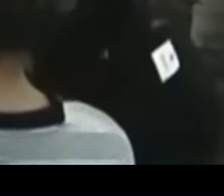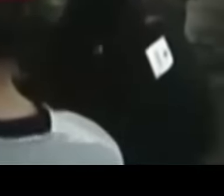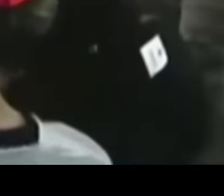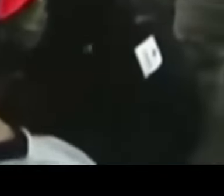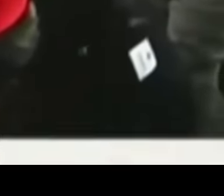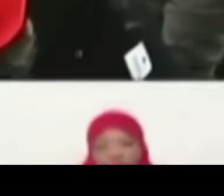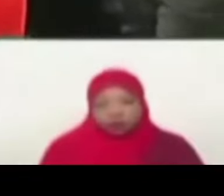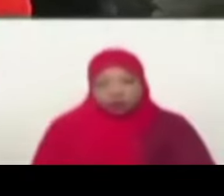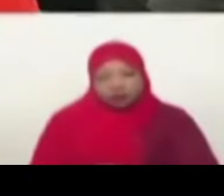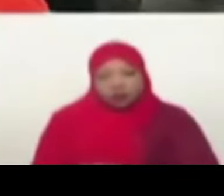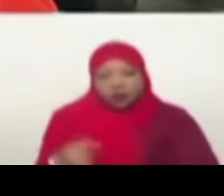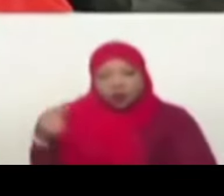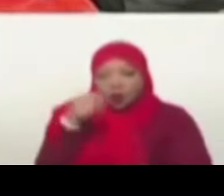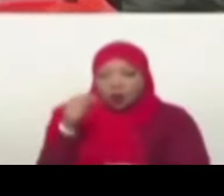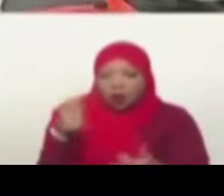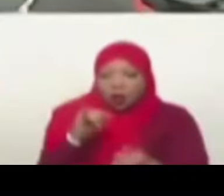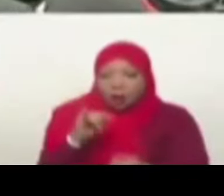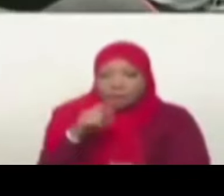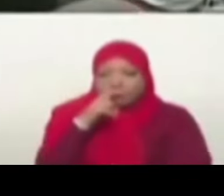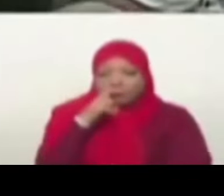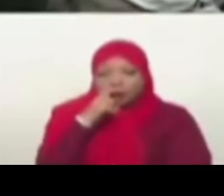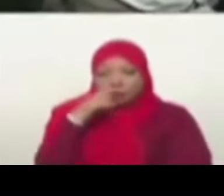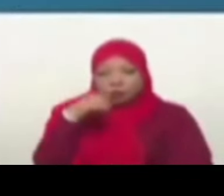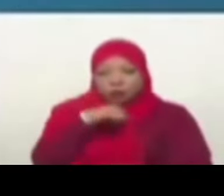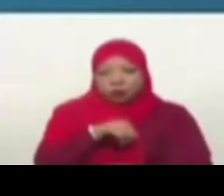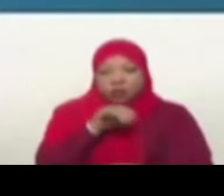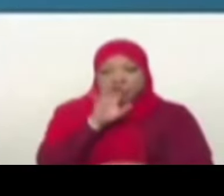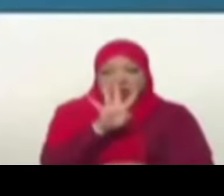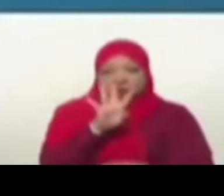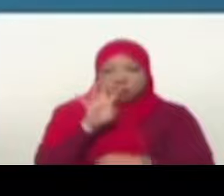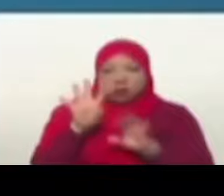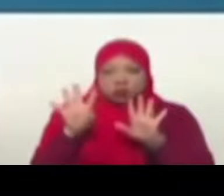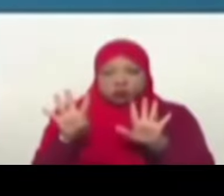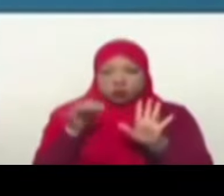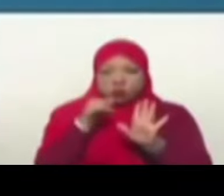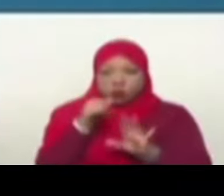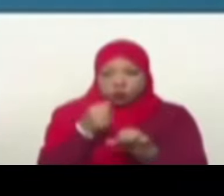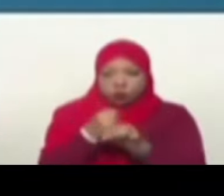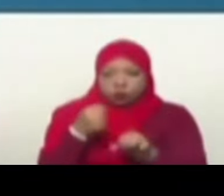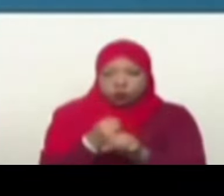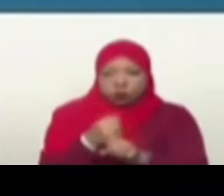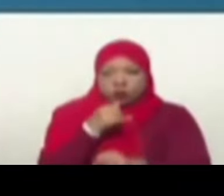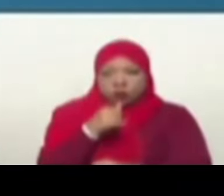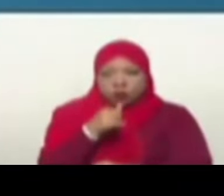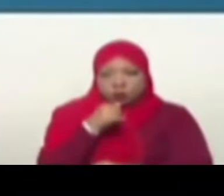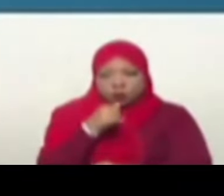Con Maduro Más, número 55.